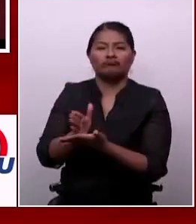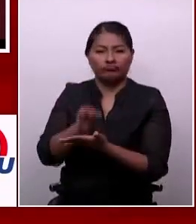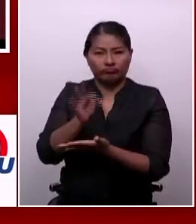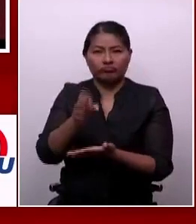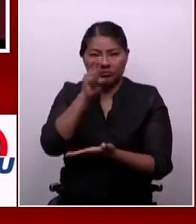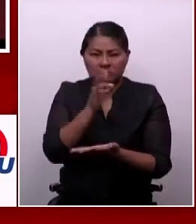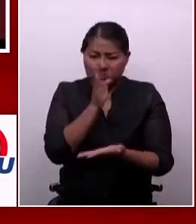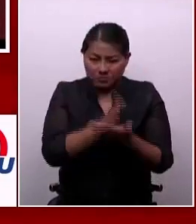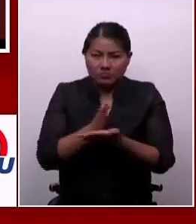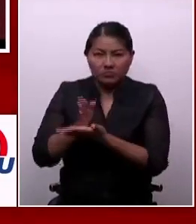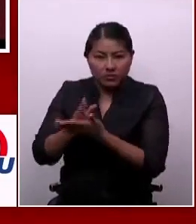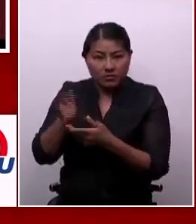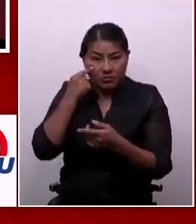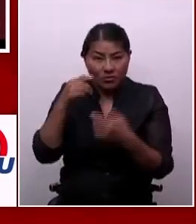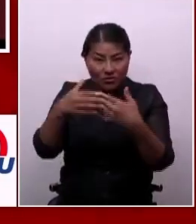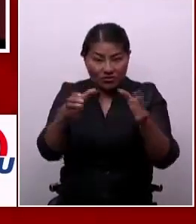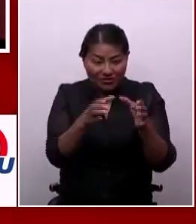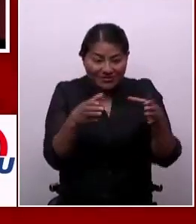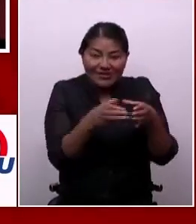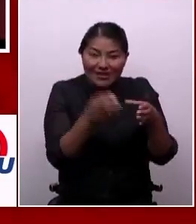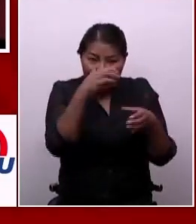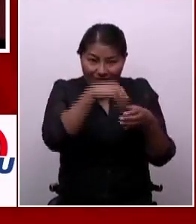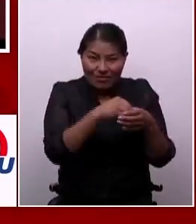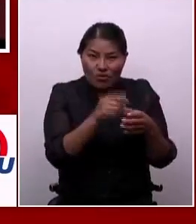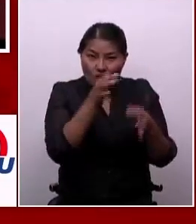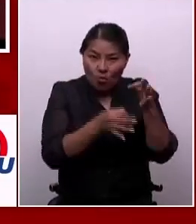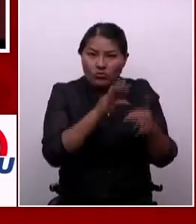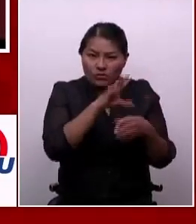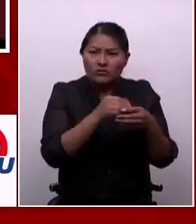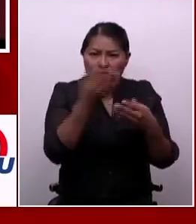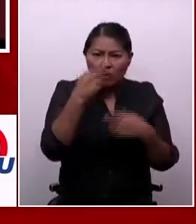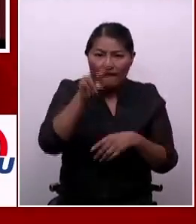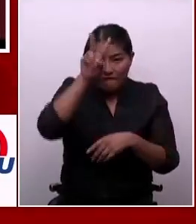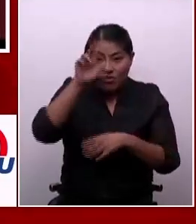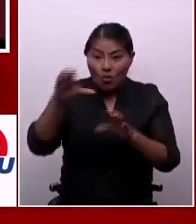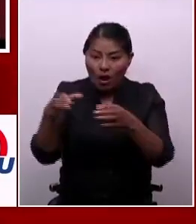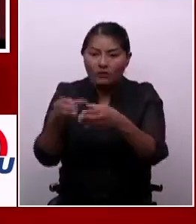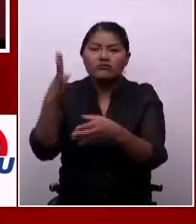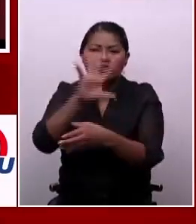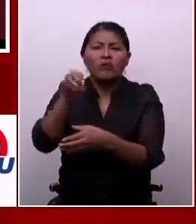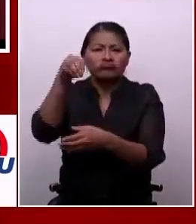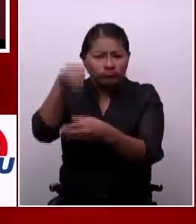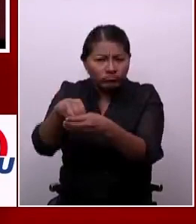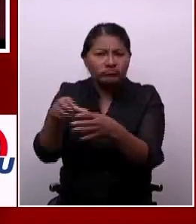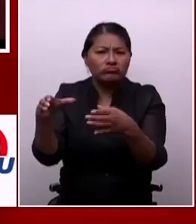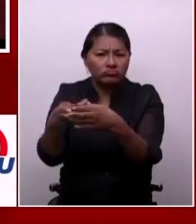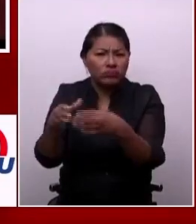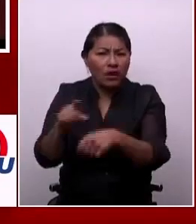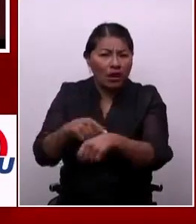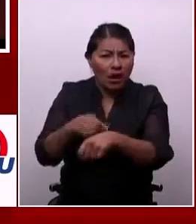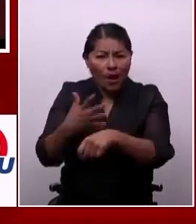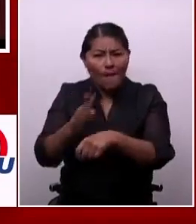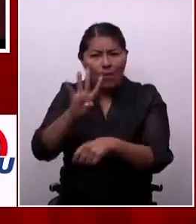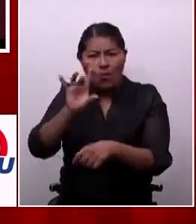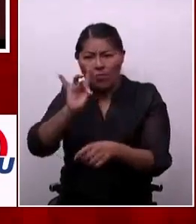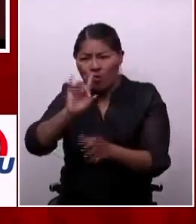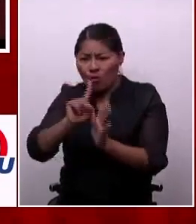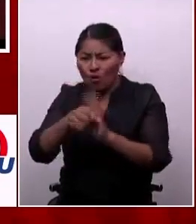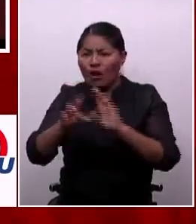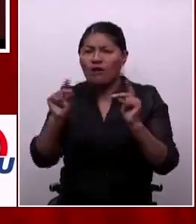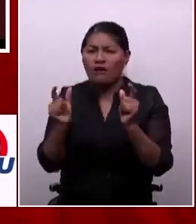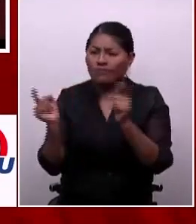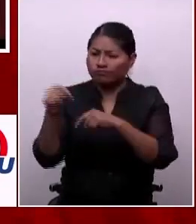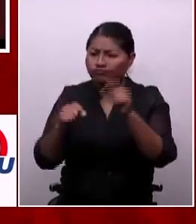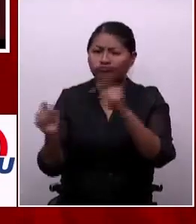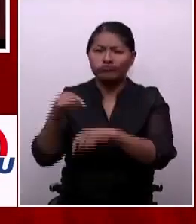centros de Justicia rápida los cuales ya hemos instalado en la victoria para que esta forma en menos de 48 horas los delincuentes se